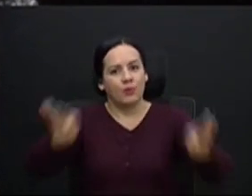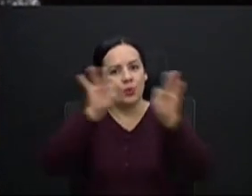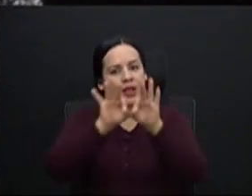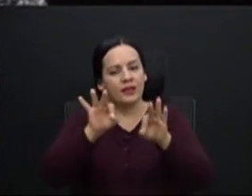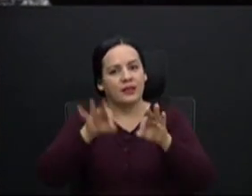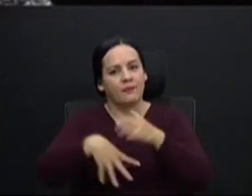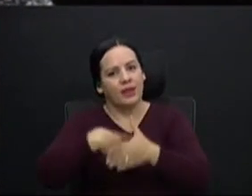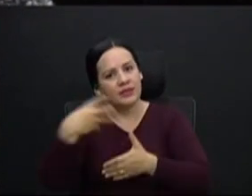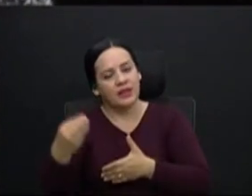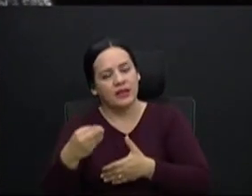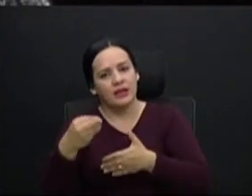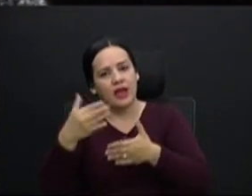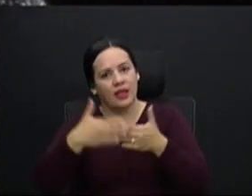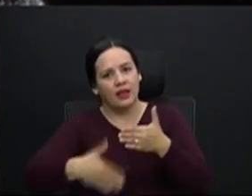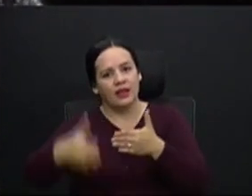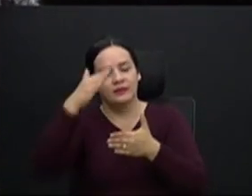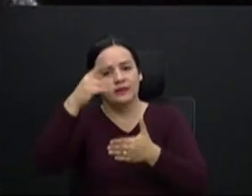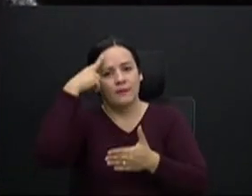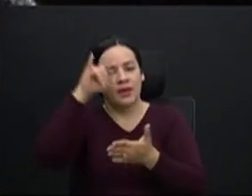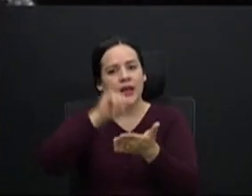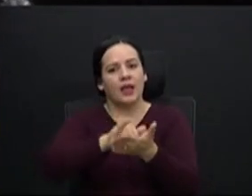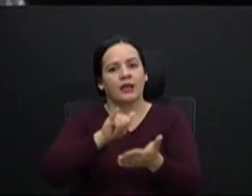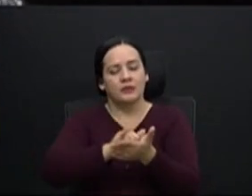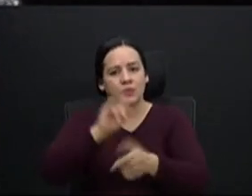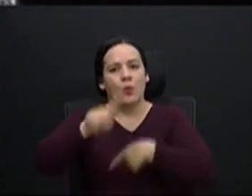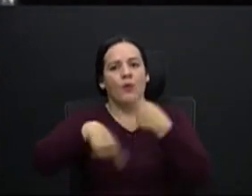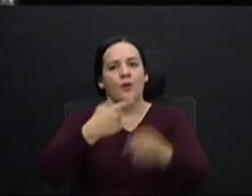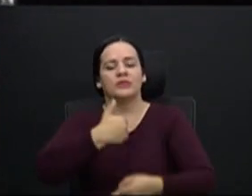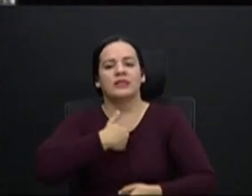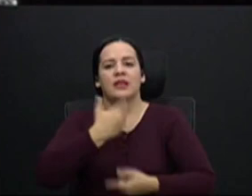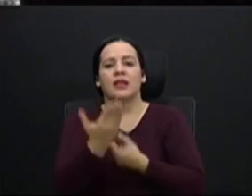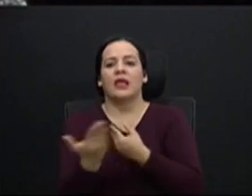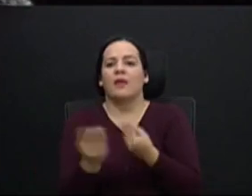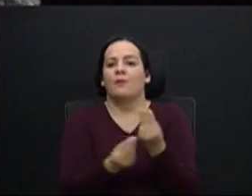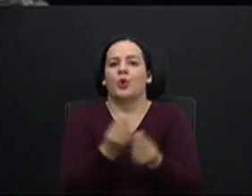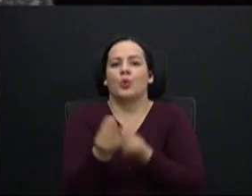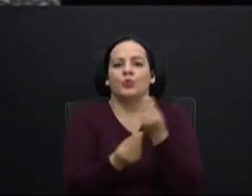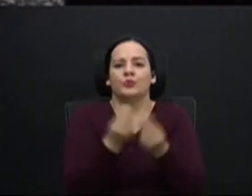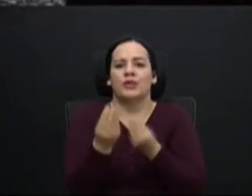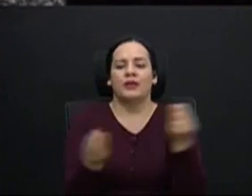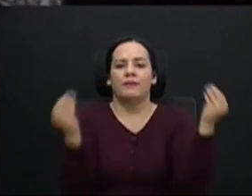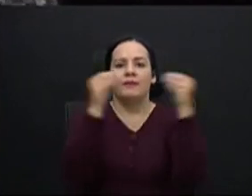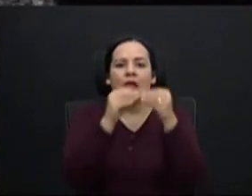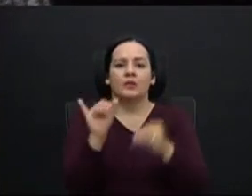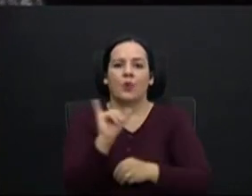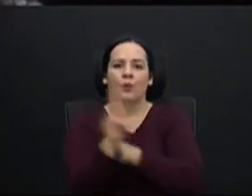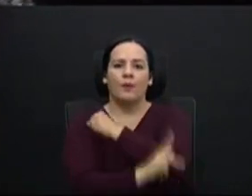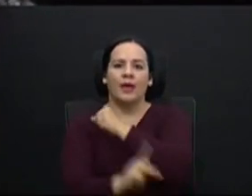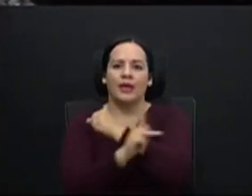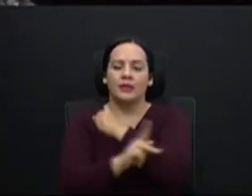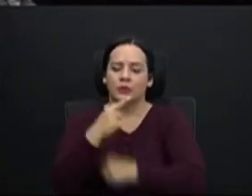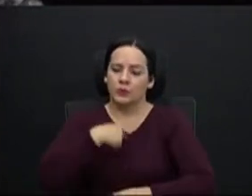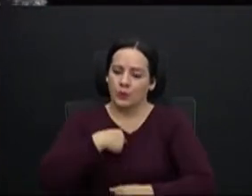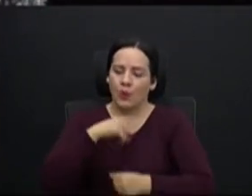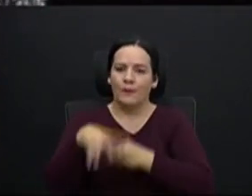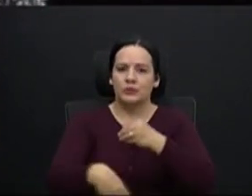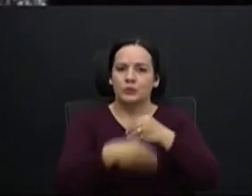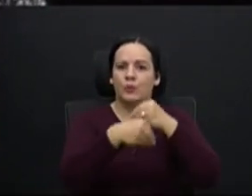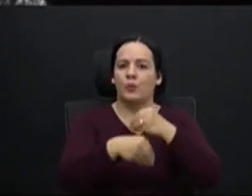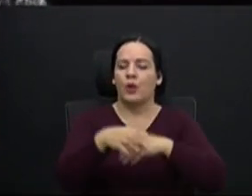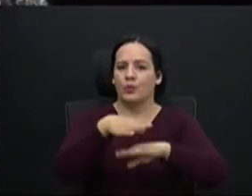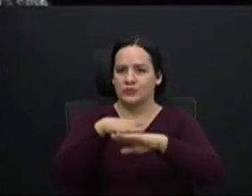salir adelante. Y para ello vamos a tener que producir más como país. Y yo me sumo a los